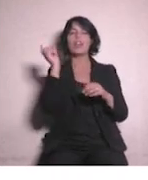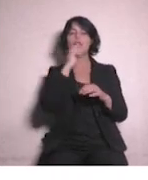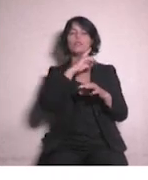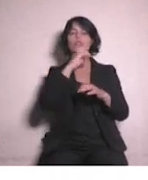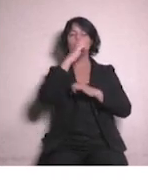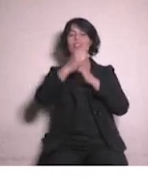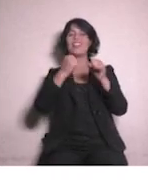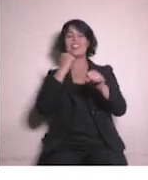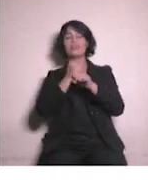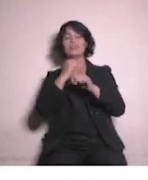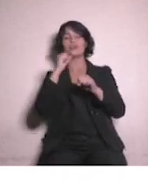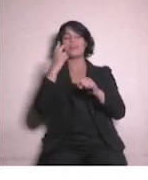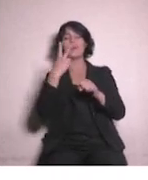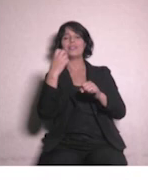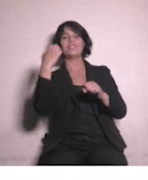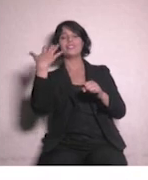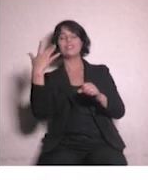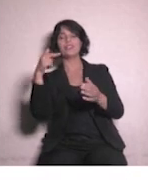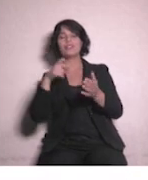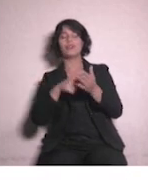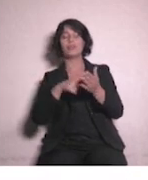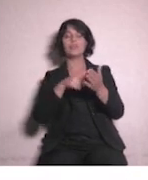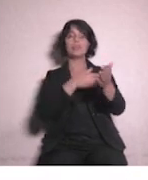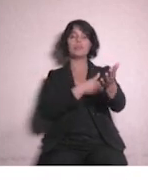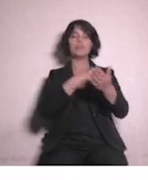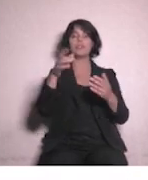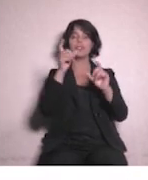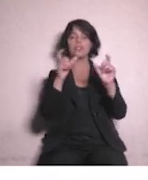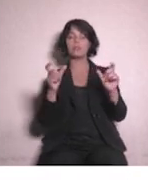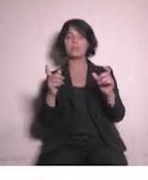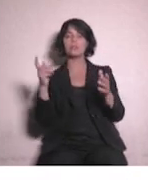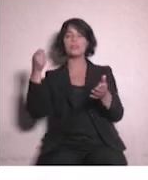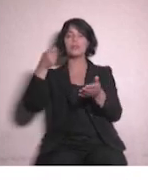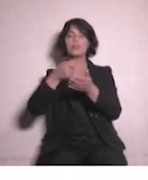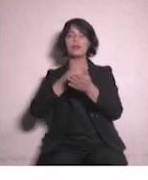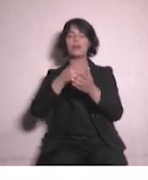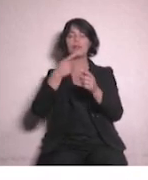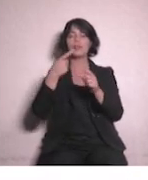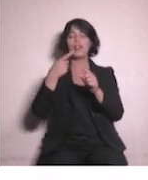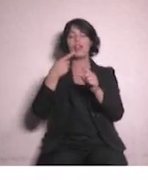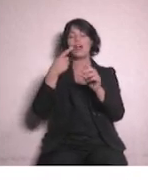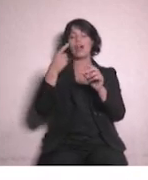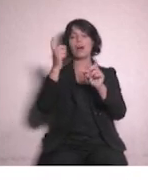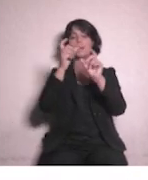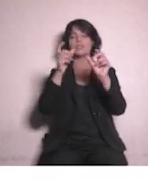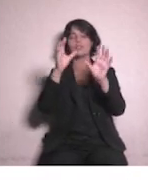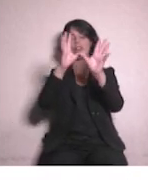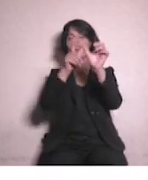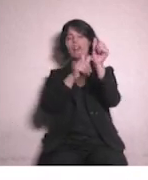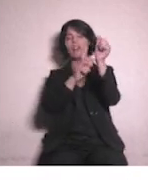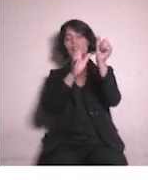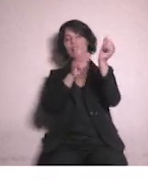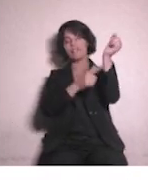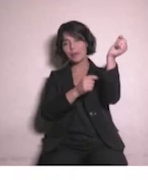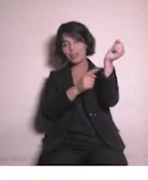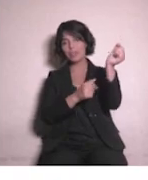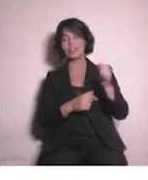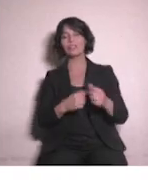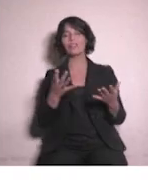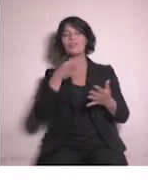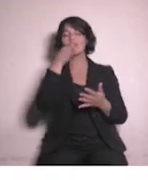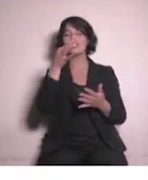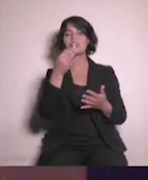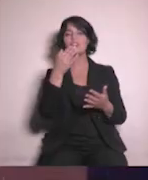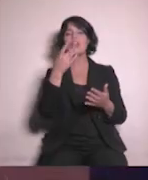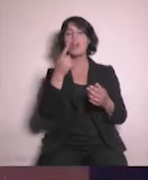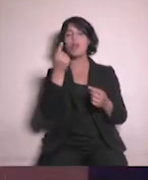pasado 25.300 millones de pesos en herencia. ¿Por qué? Porque tal como decía al principio,